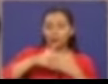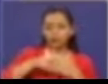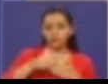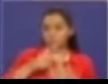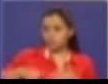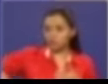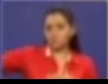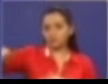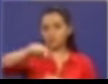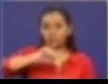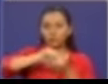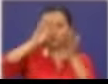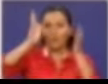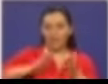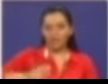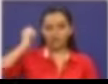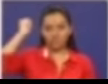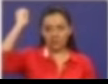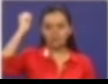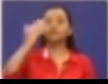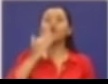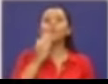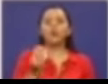nosotros. Solo ingresa a